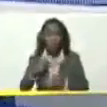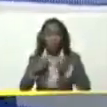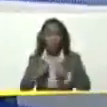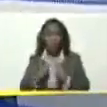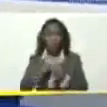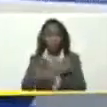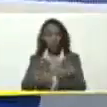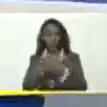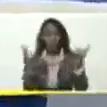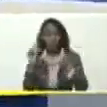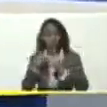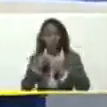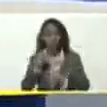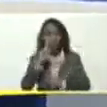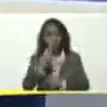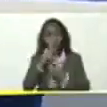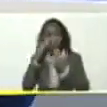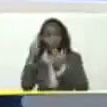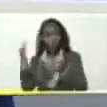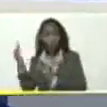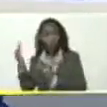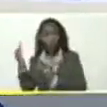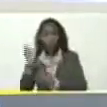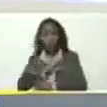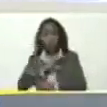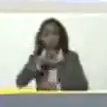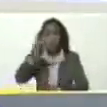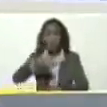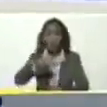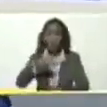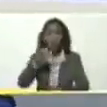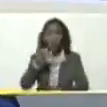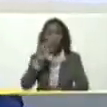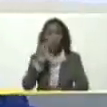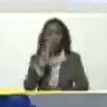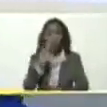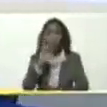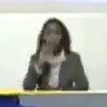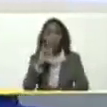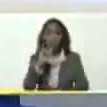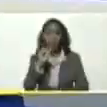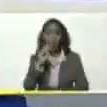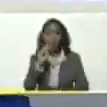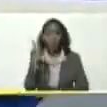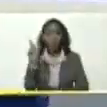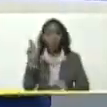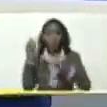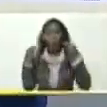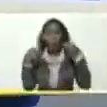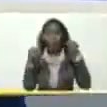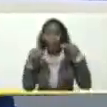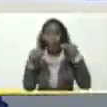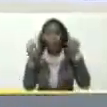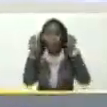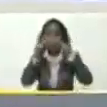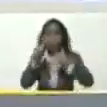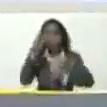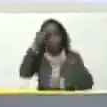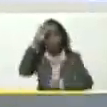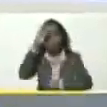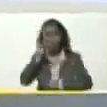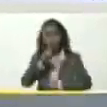la palabra a una de ellas. Tenemos aquí a Judith Vidal. Ella es artista plástica cubana. Usted tuvo